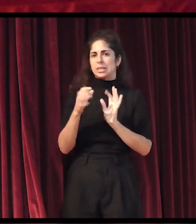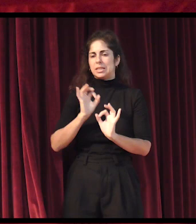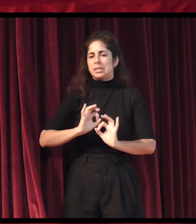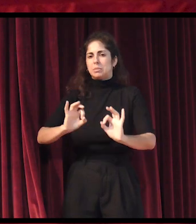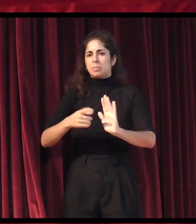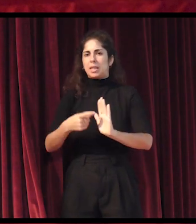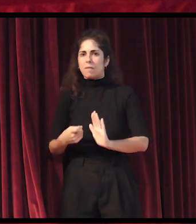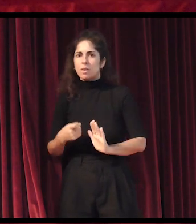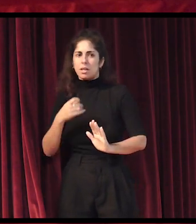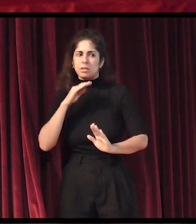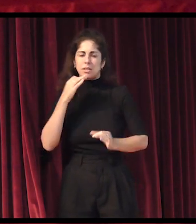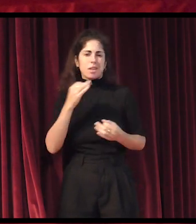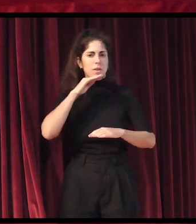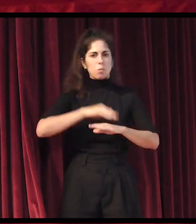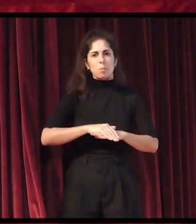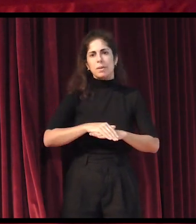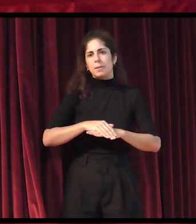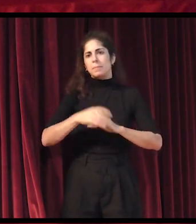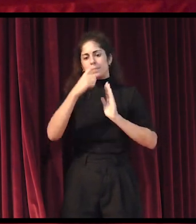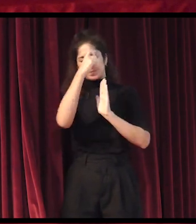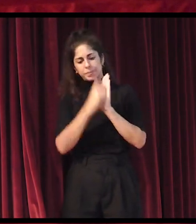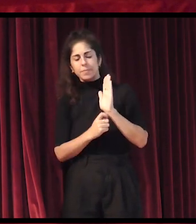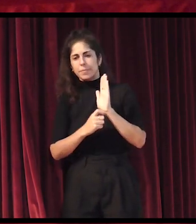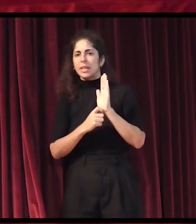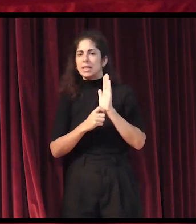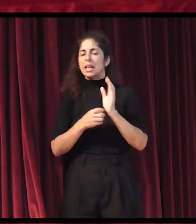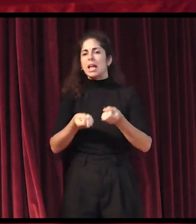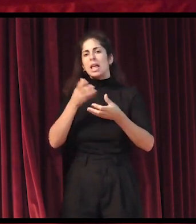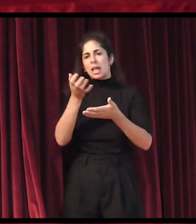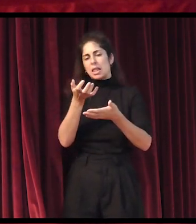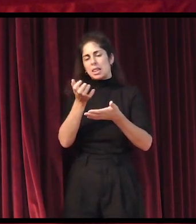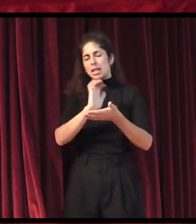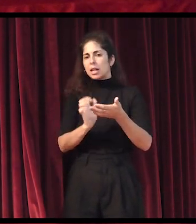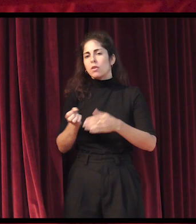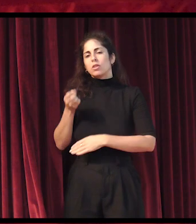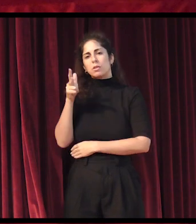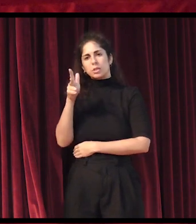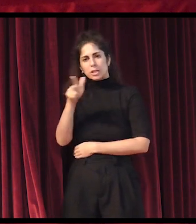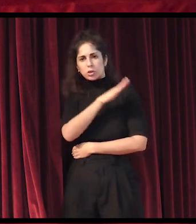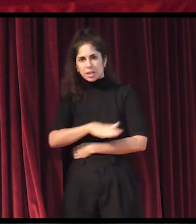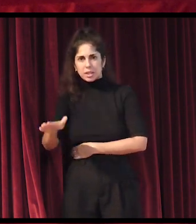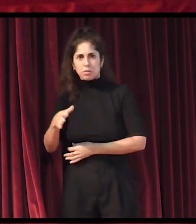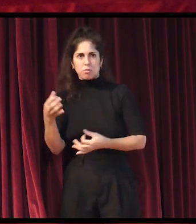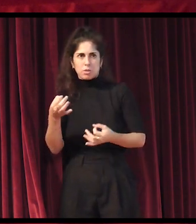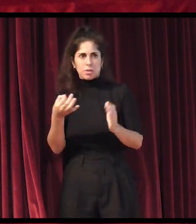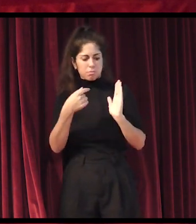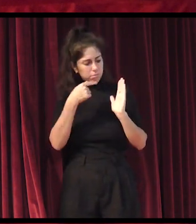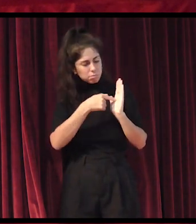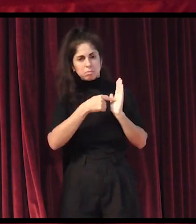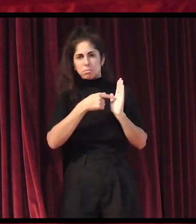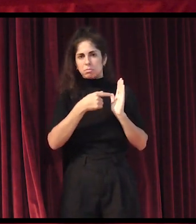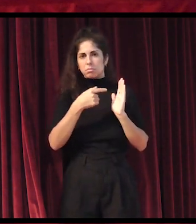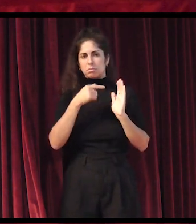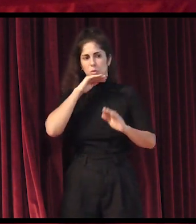Convención Internacional del Niño y se tiene que dar prioridad a la infancia, sí. Pues no sé si hay más